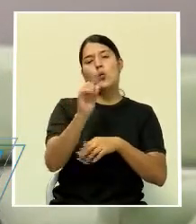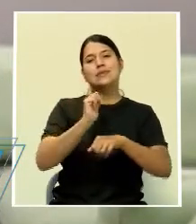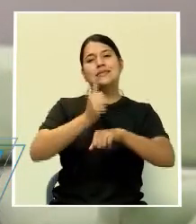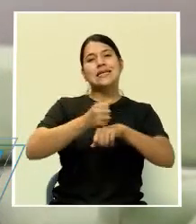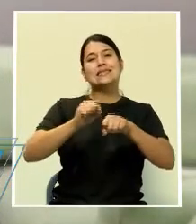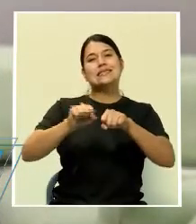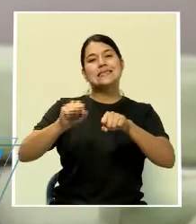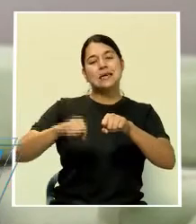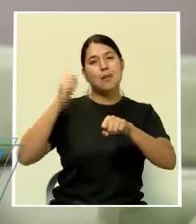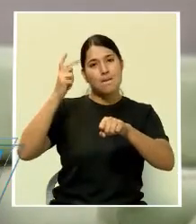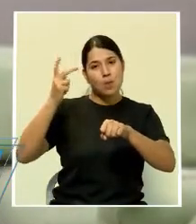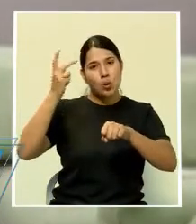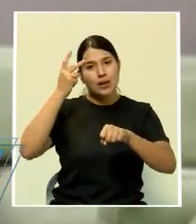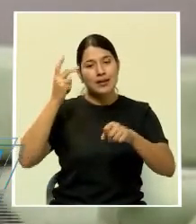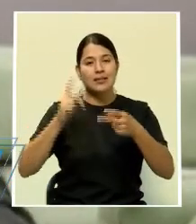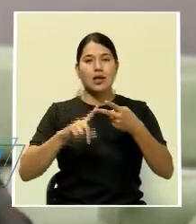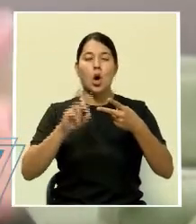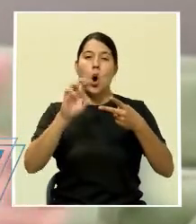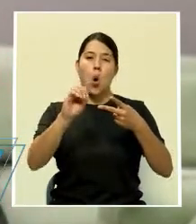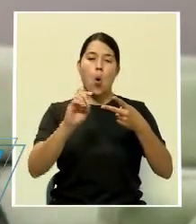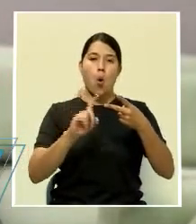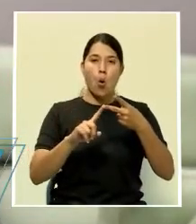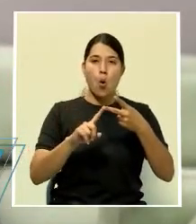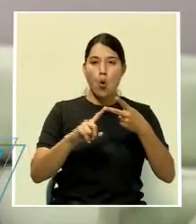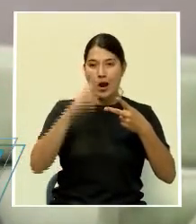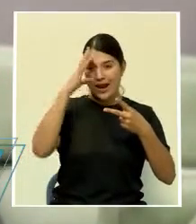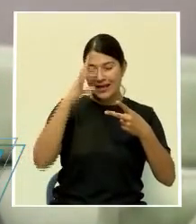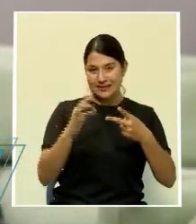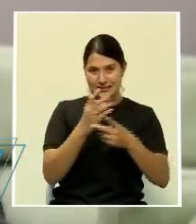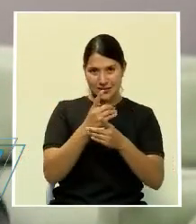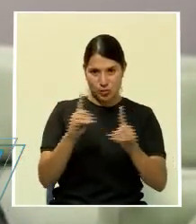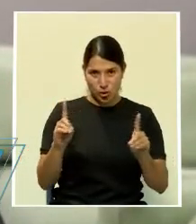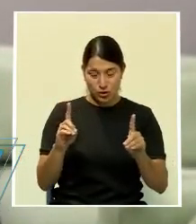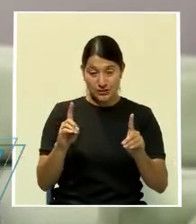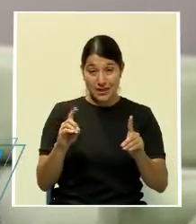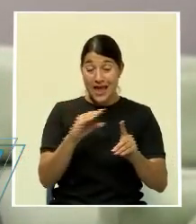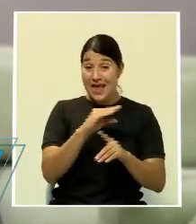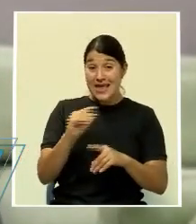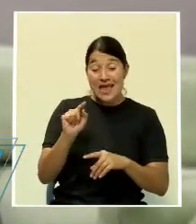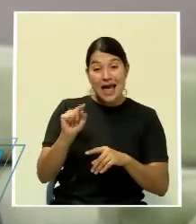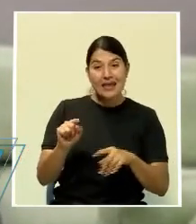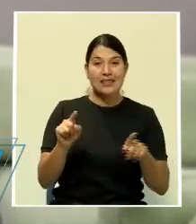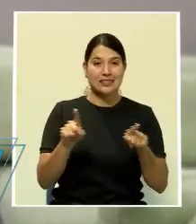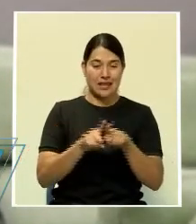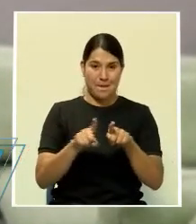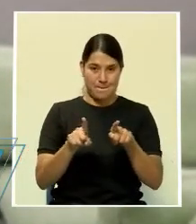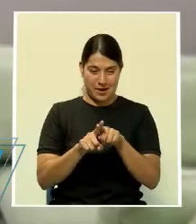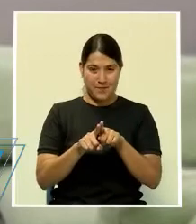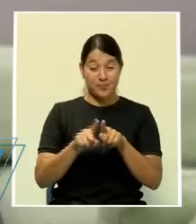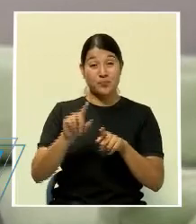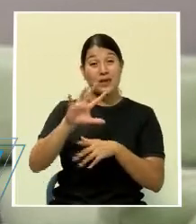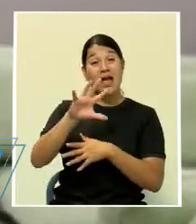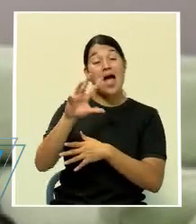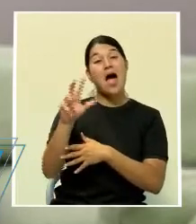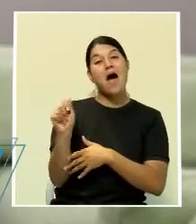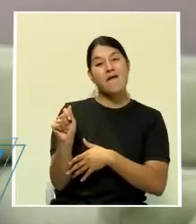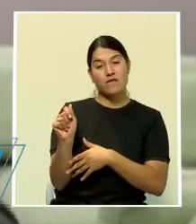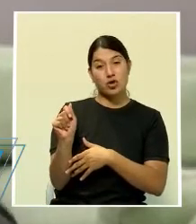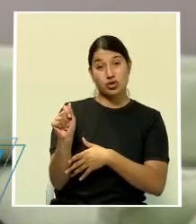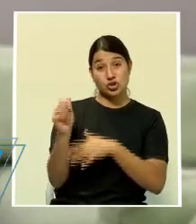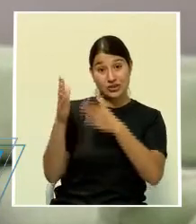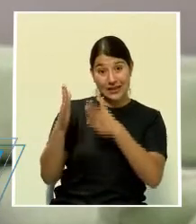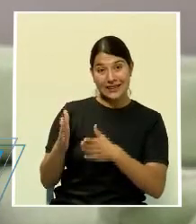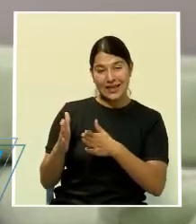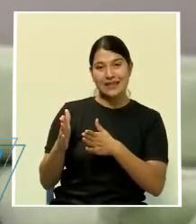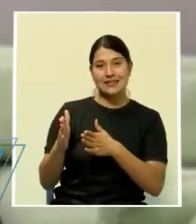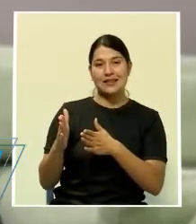de nuestras creencias democráticas. Y ahí también la afrodescendencia nos propone